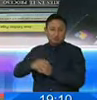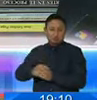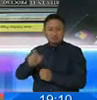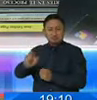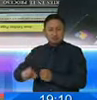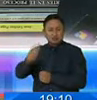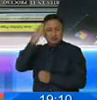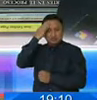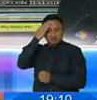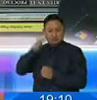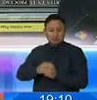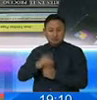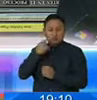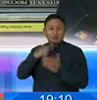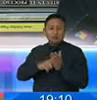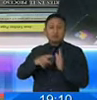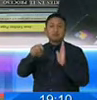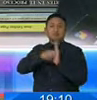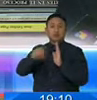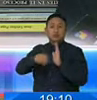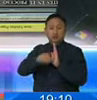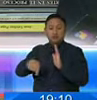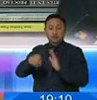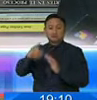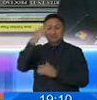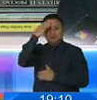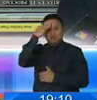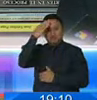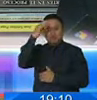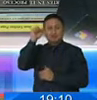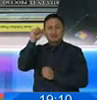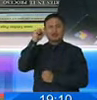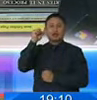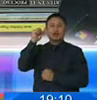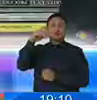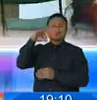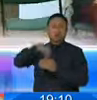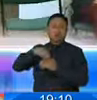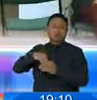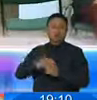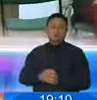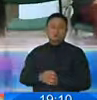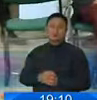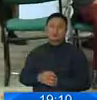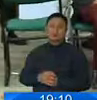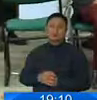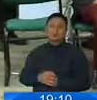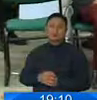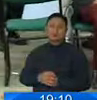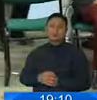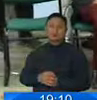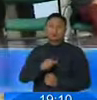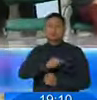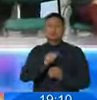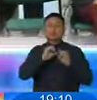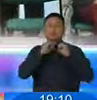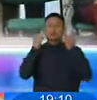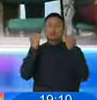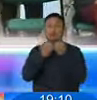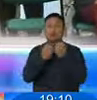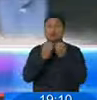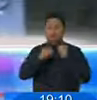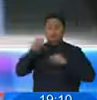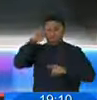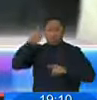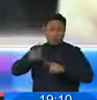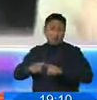y especialmente abogados especialistas en derecho electoral y buenos administradores de la cosa pública. Además. Con ello concuerdan varias organizaciones sociales y